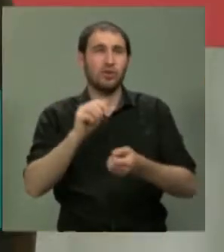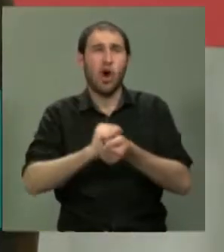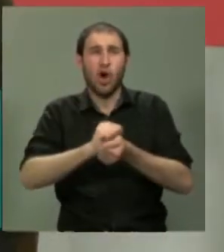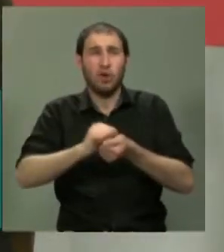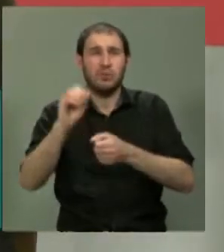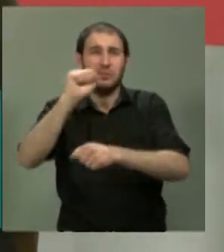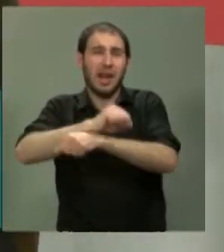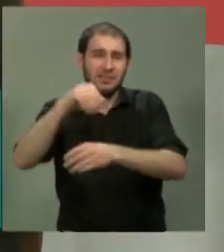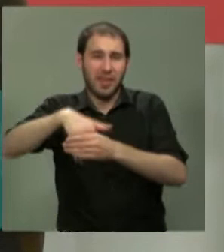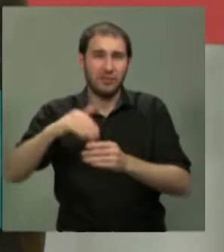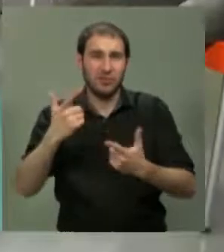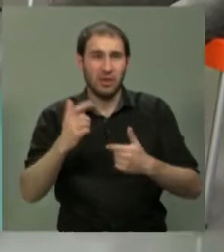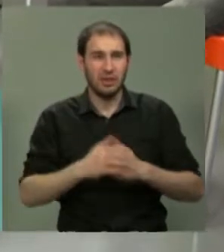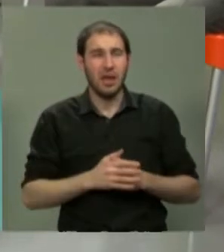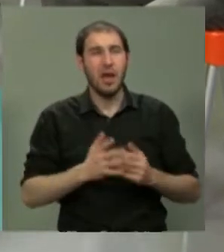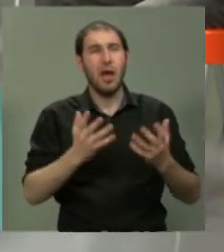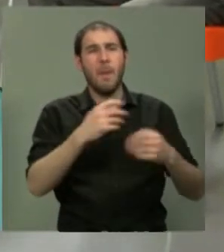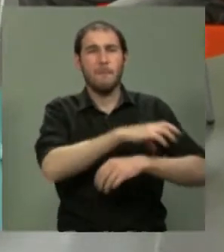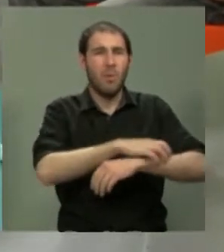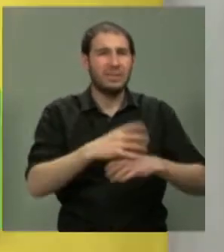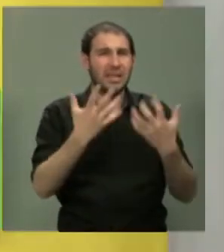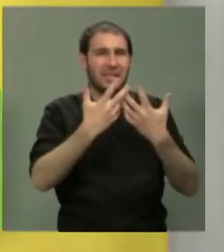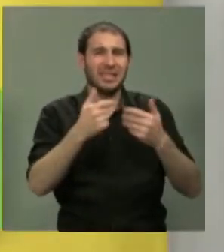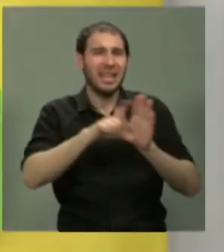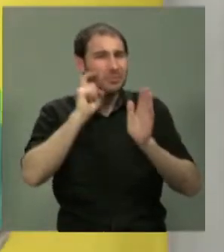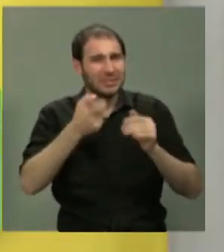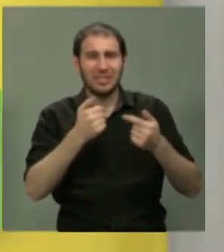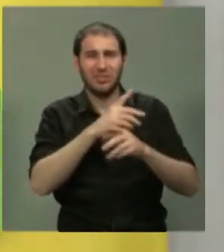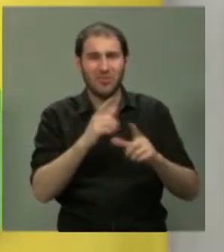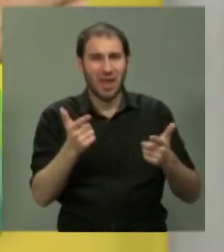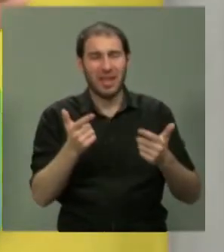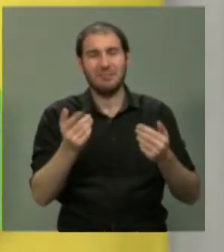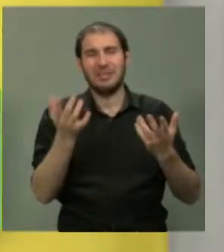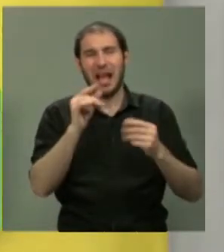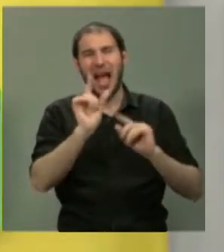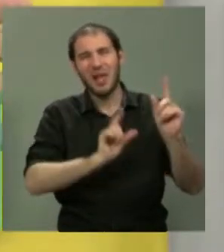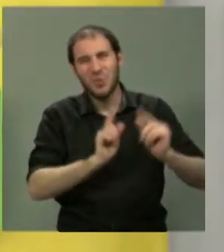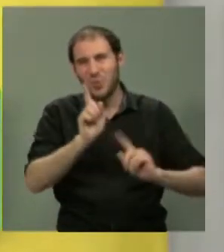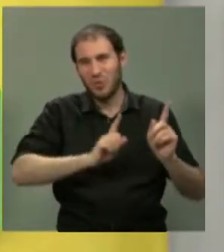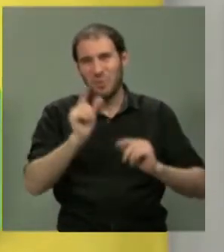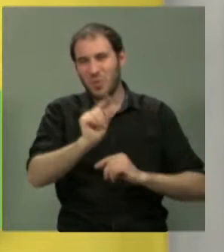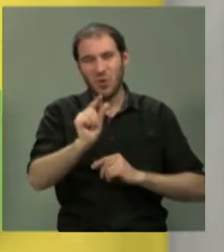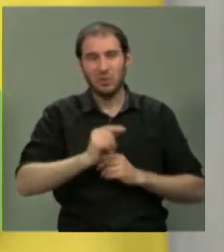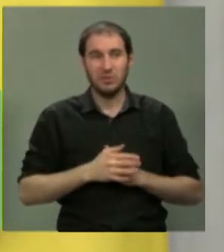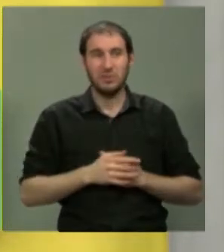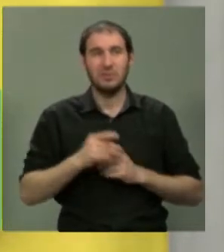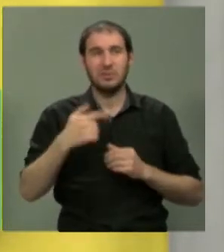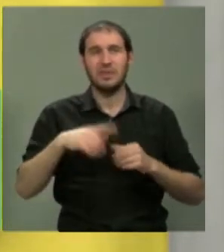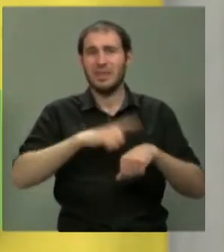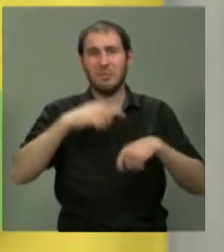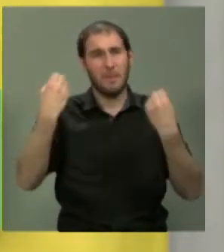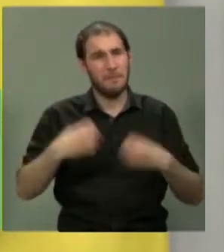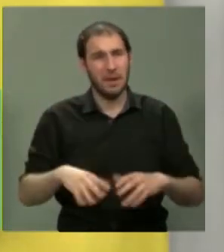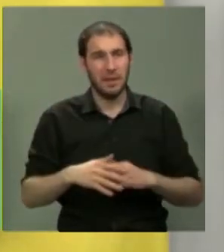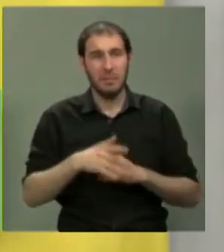tiene nada que ver. La pobreza con la delincuencia se toca, pero es una cuestión tangencial en algún segmento y es muy poco. Sí, se ha perdido mucho tiempo